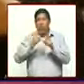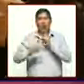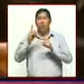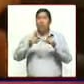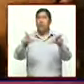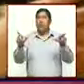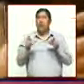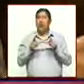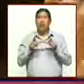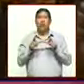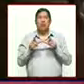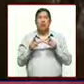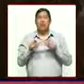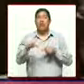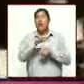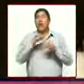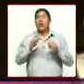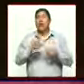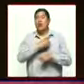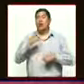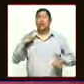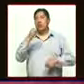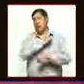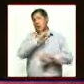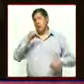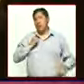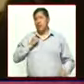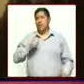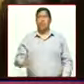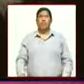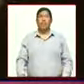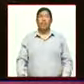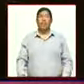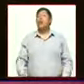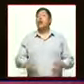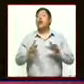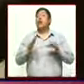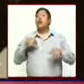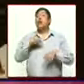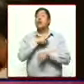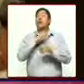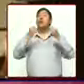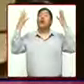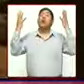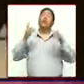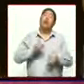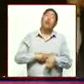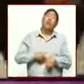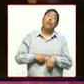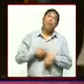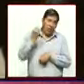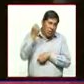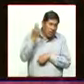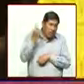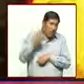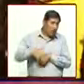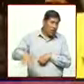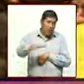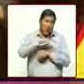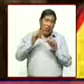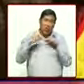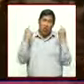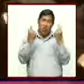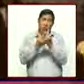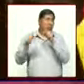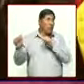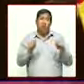lugar del poder legislativo en este sentido. Más o menos estamos hablando, por favor, Walter, tenemos entendido que este grupo